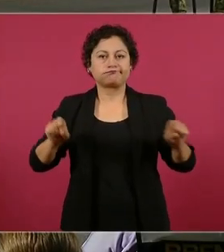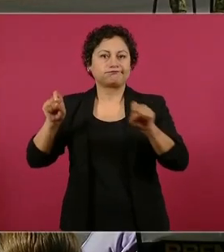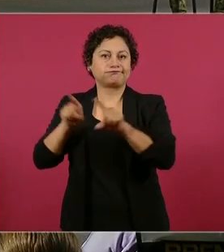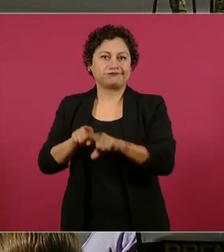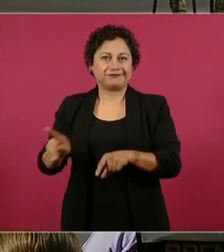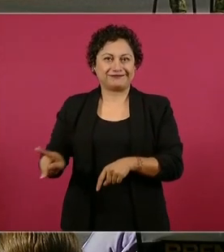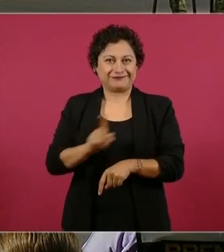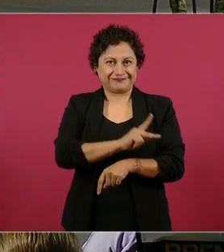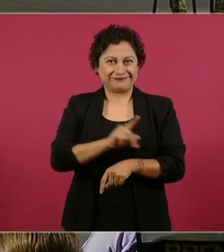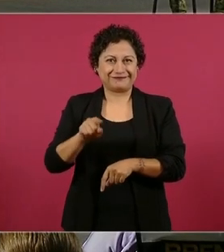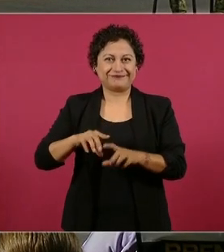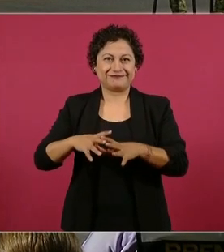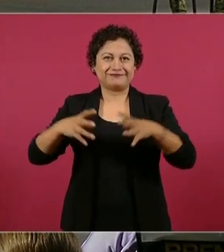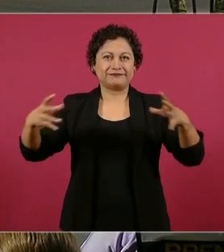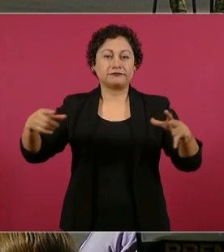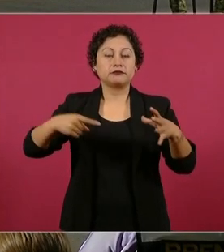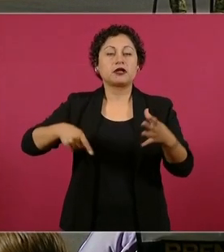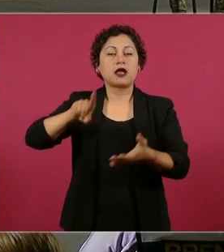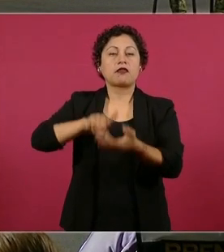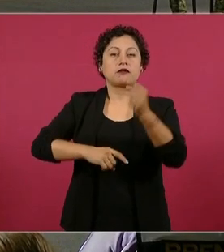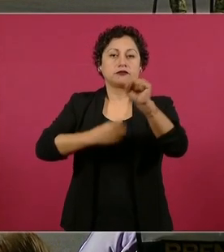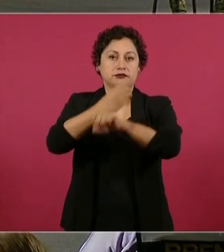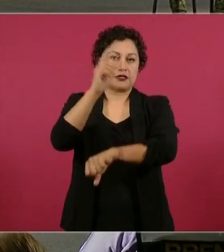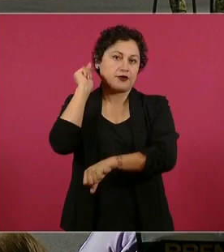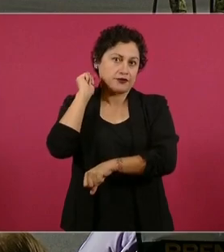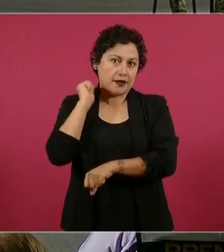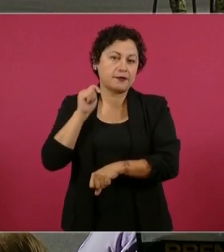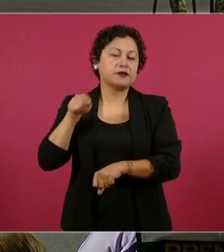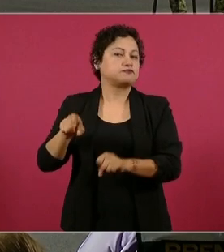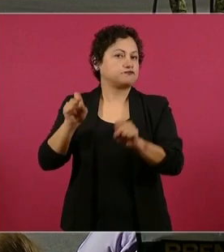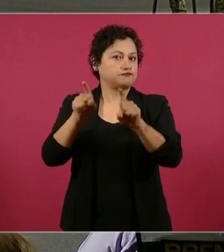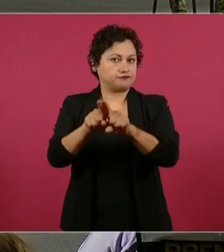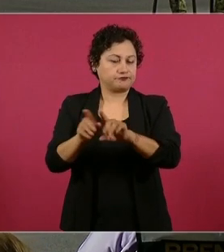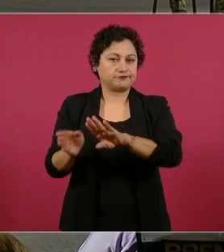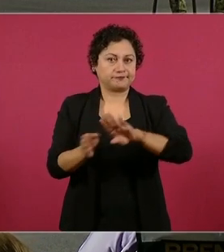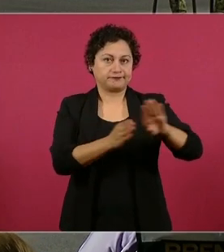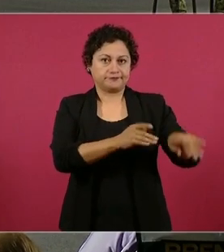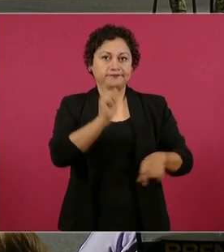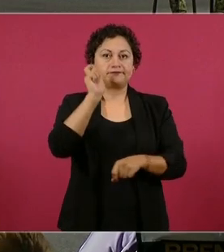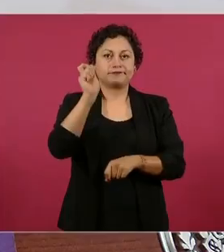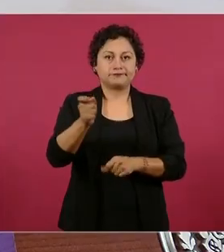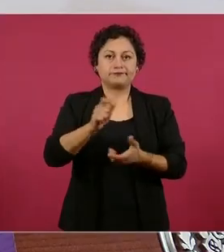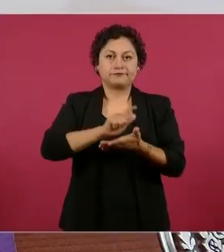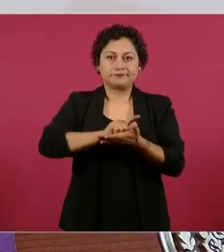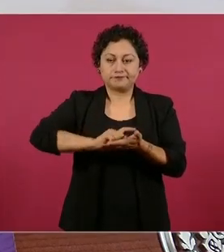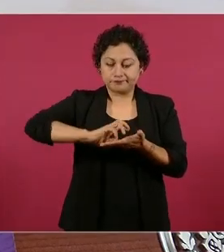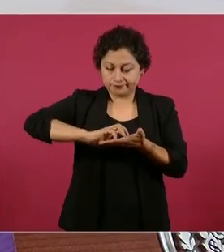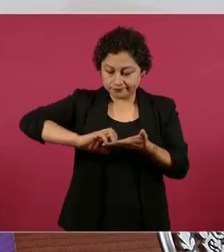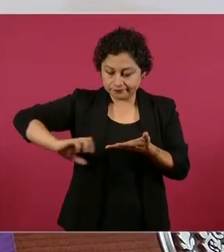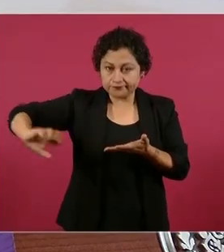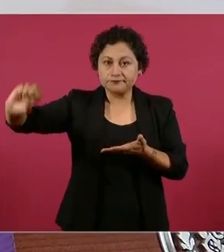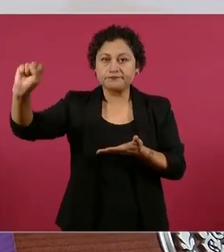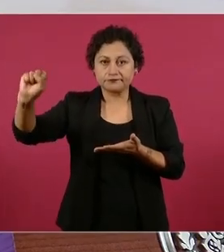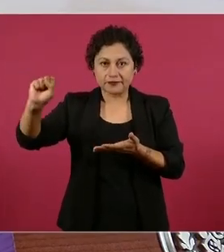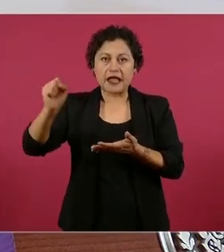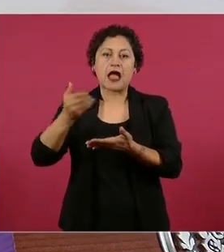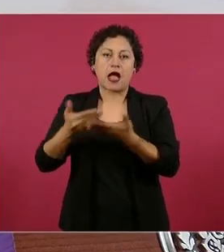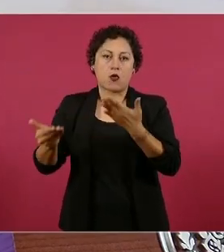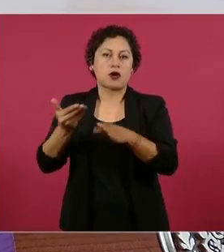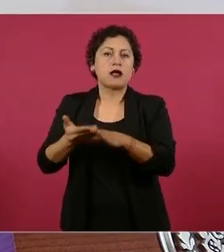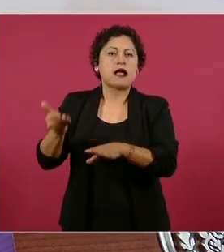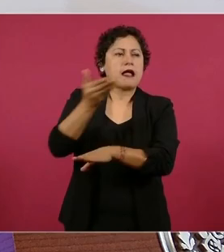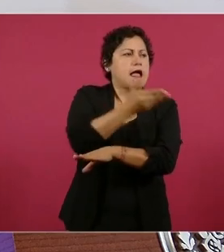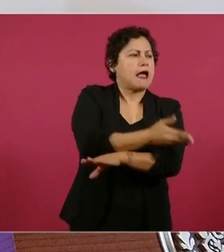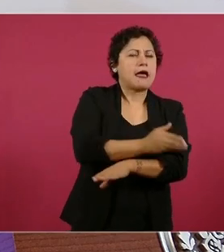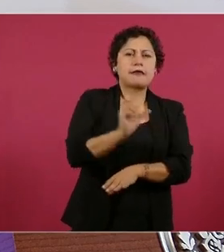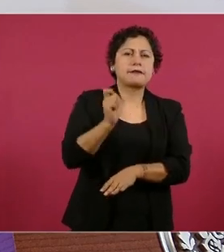estado de Tabasco. Siguiente, por favor. Vamos a mencionar la situación del dragado antes de la presente administración.